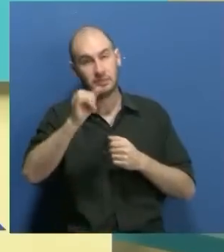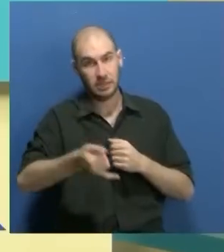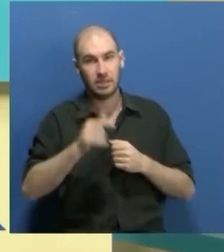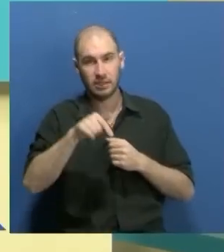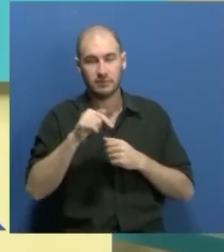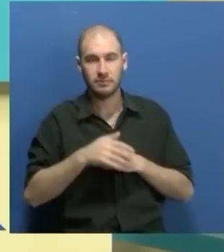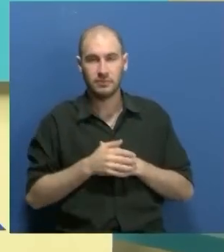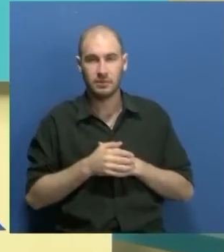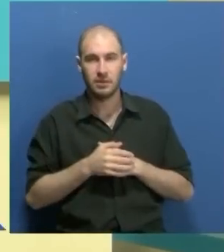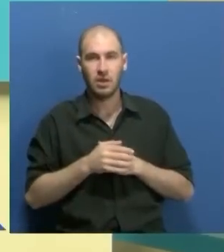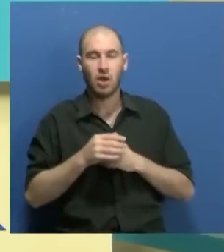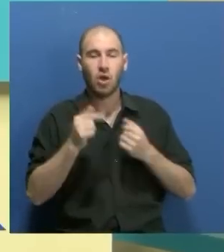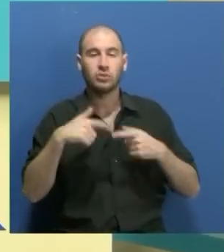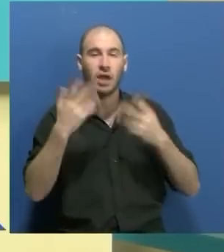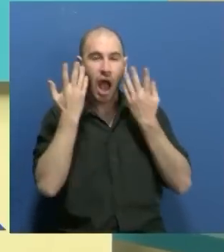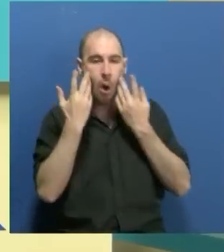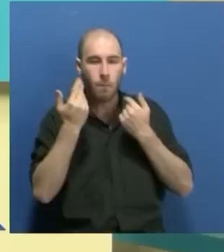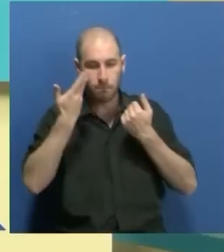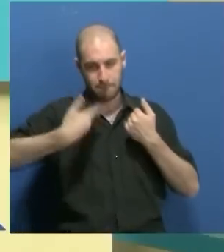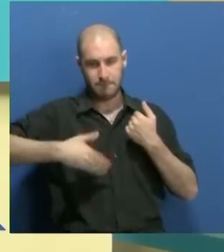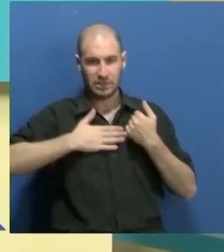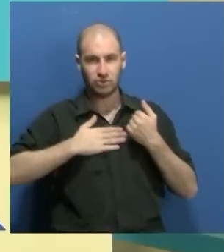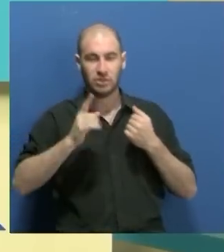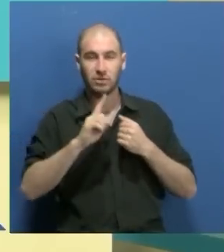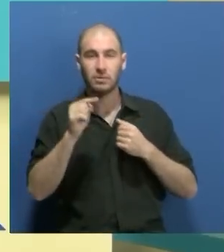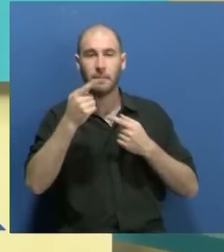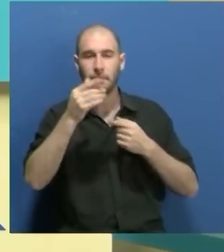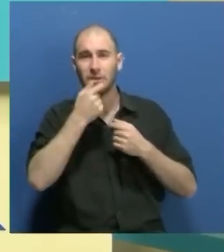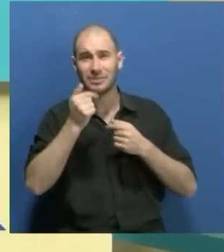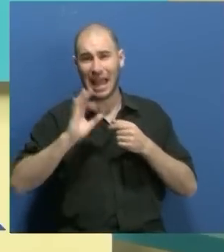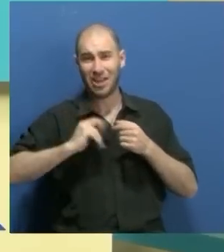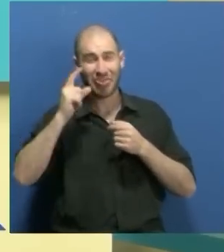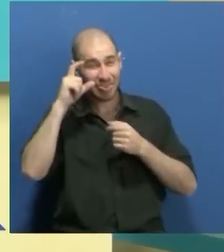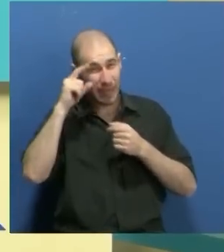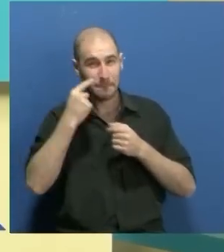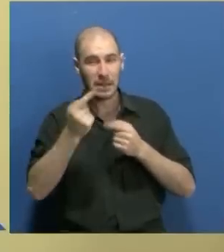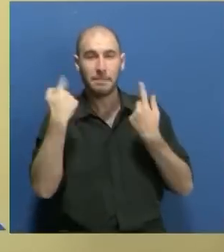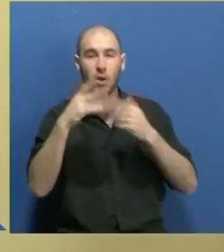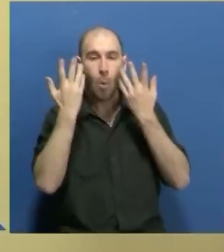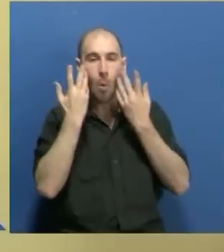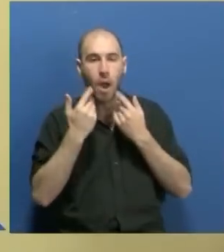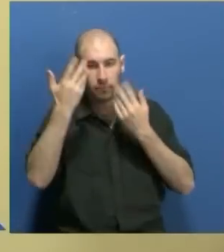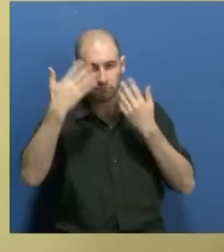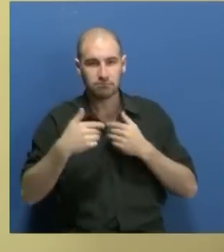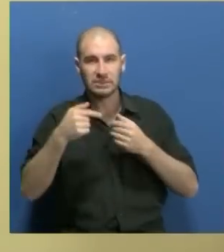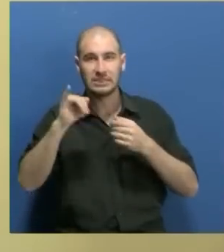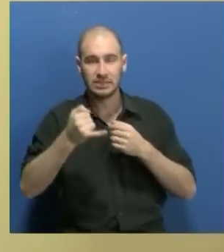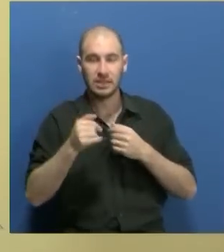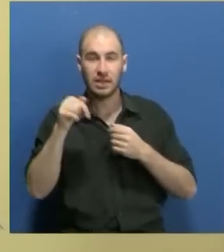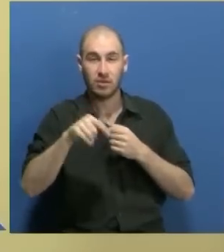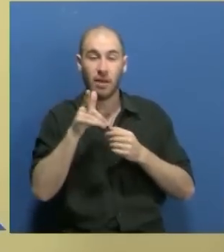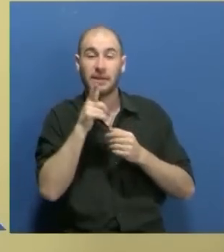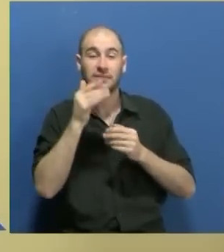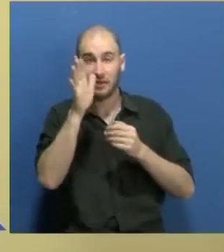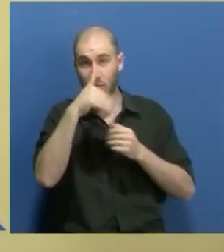realmente no son los restos humanos más antiguos. Bien. Hay ocupaciones en Mendoza de más de 10.000 años, pero sí restos óseos humanos, estos serían en este momento